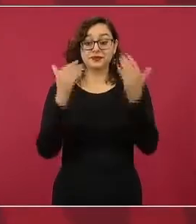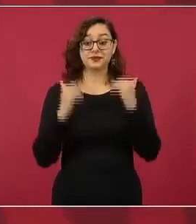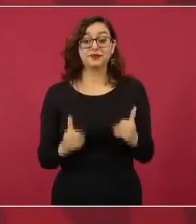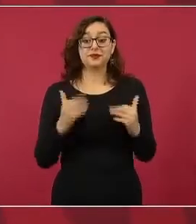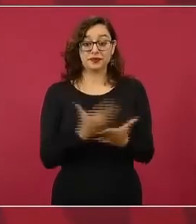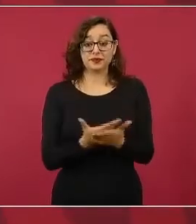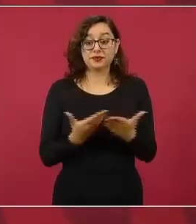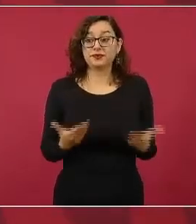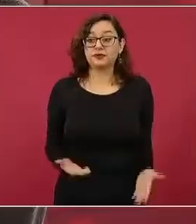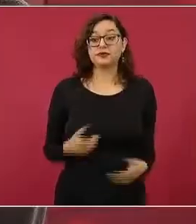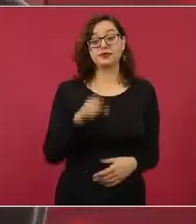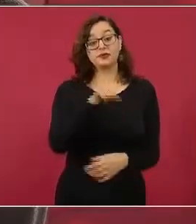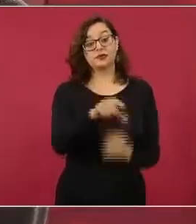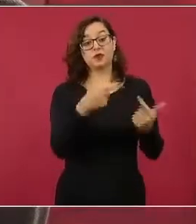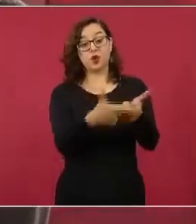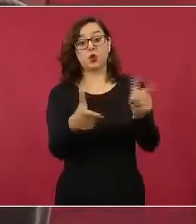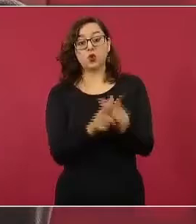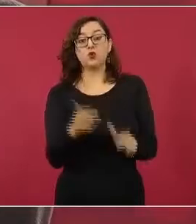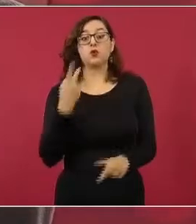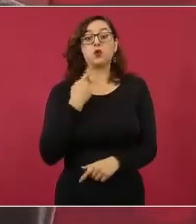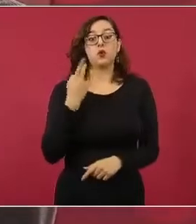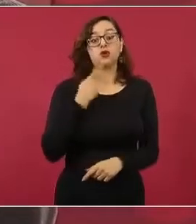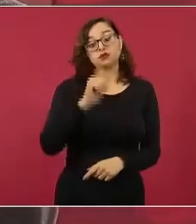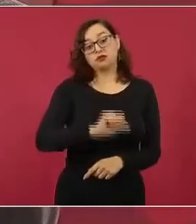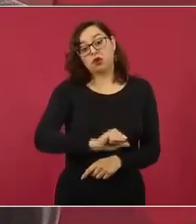es que ustedes quieren ganar siempre.